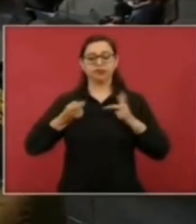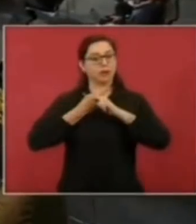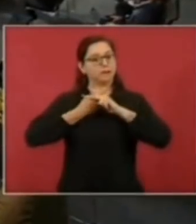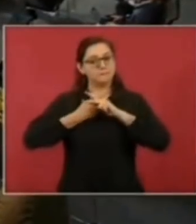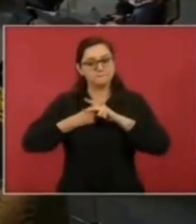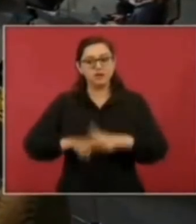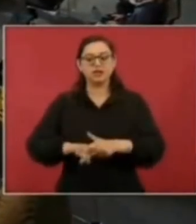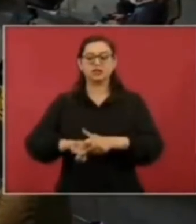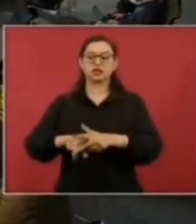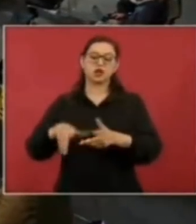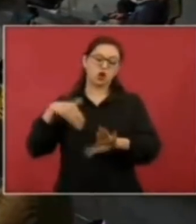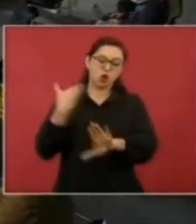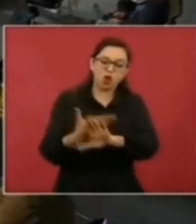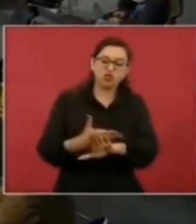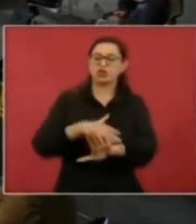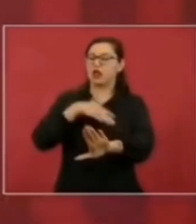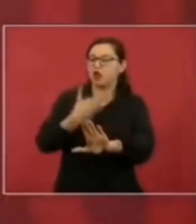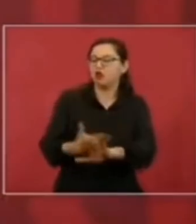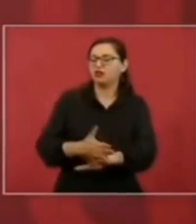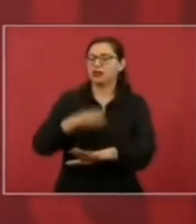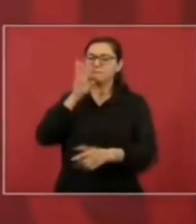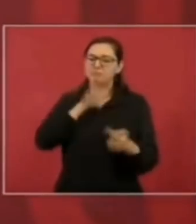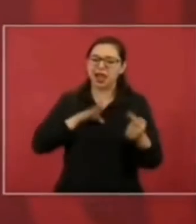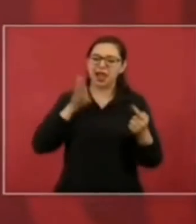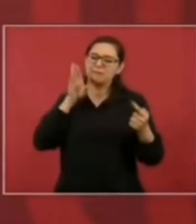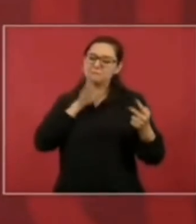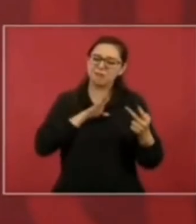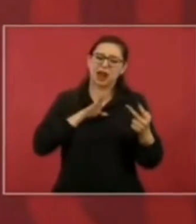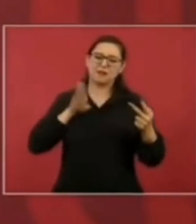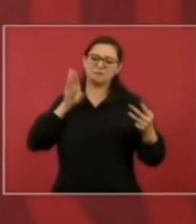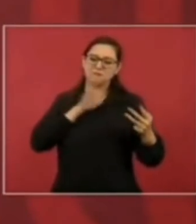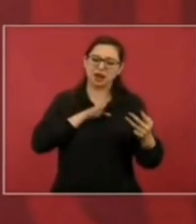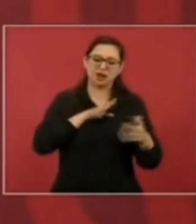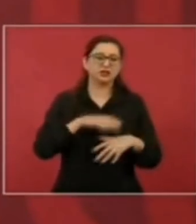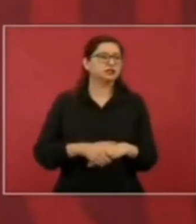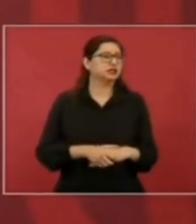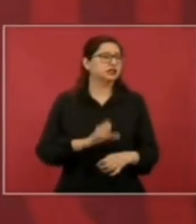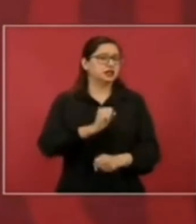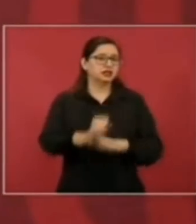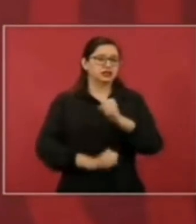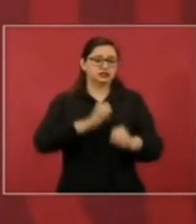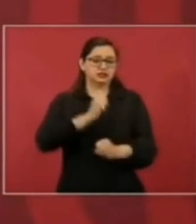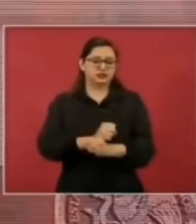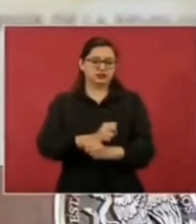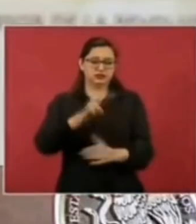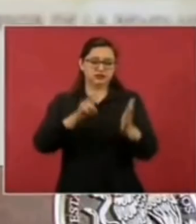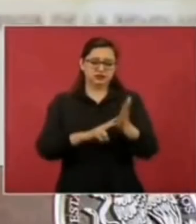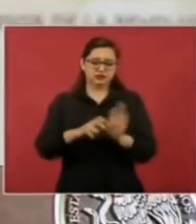a los jóvenes, porque esto fue en el 2006,